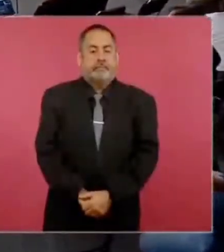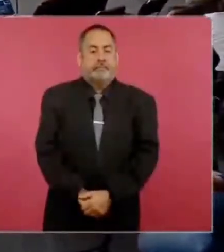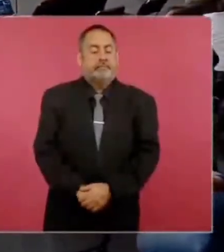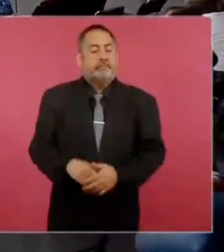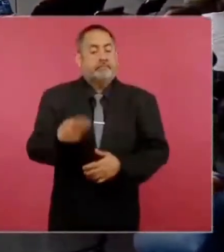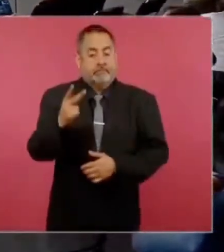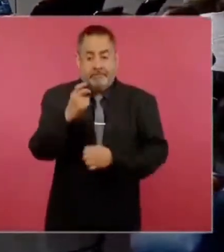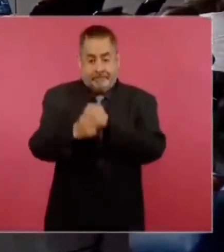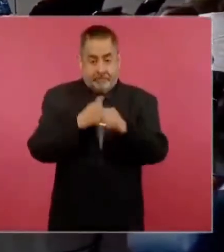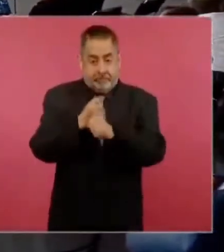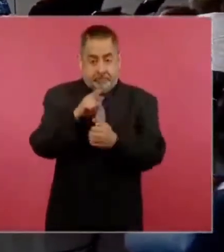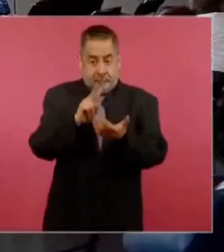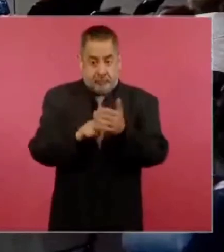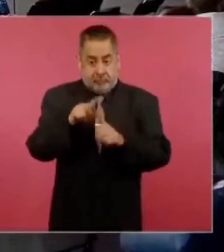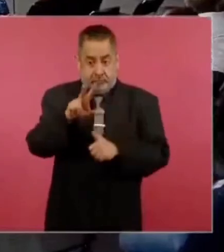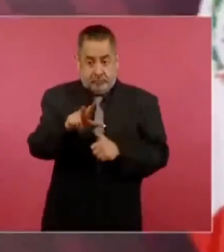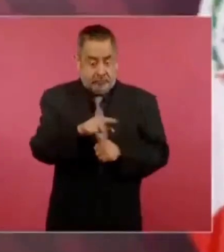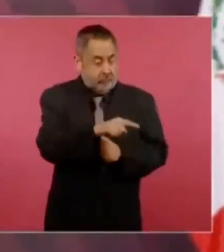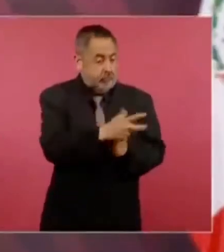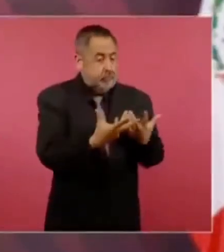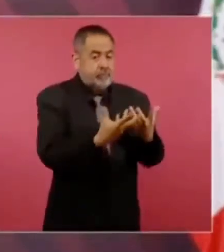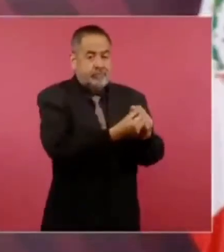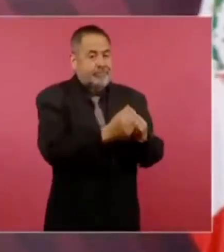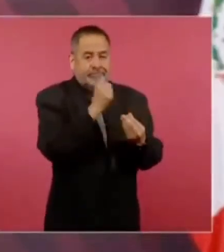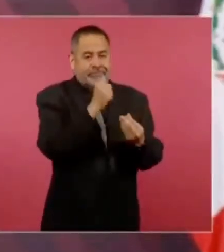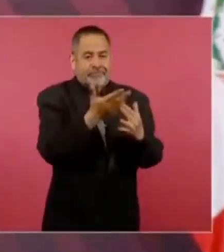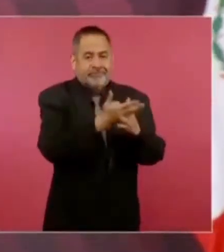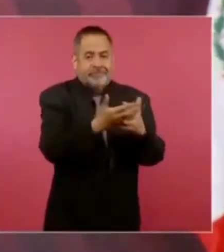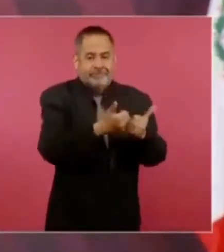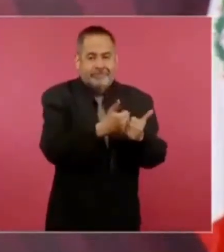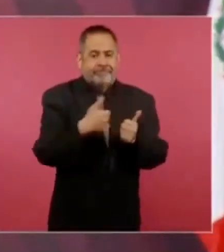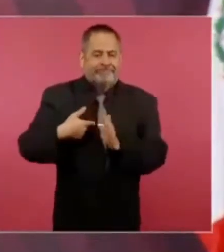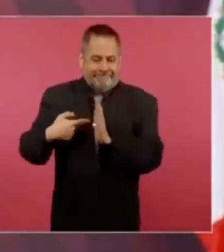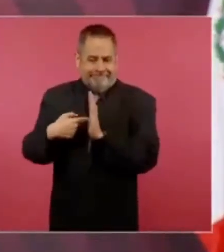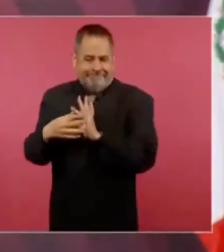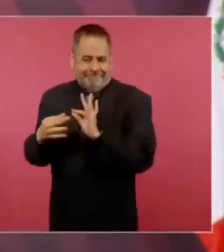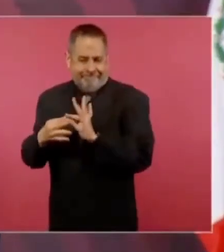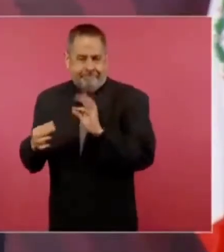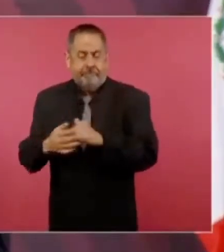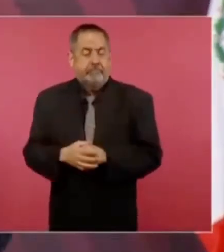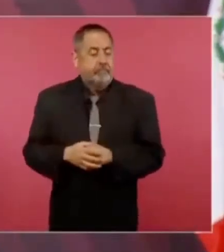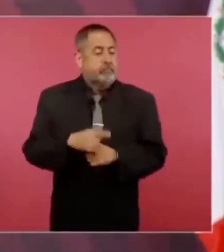por razones que aquí explico. Entonces, cuando lo van a ver, le dicen,